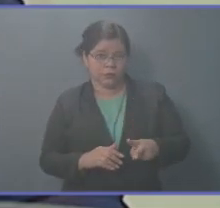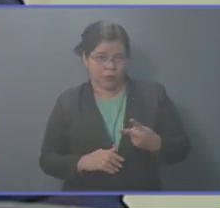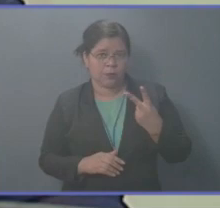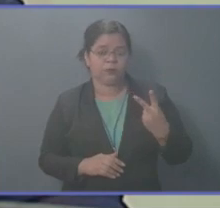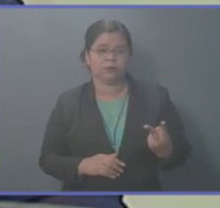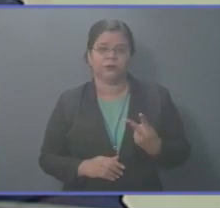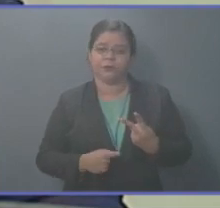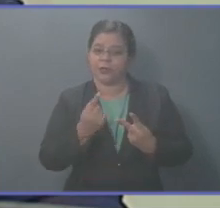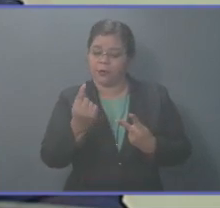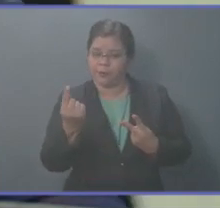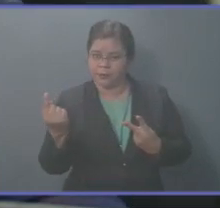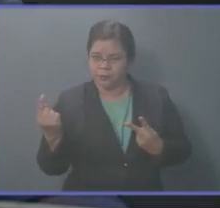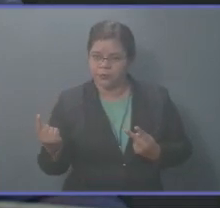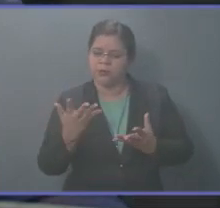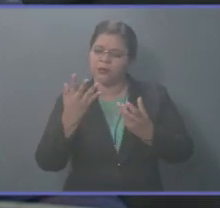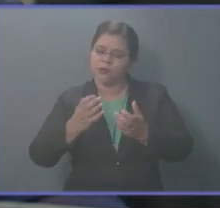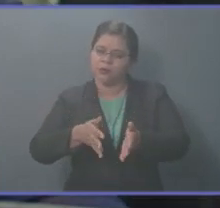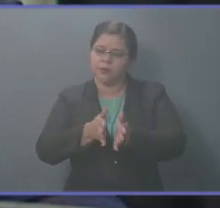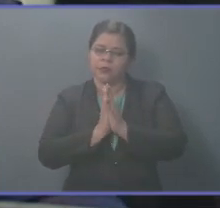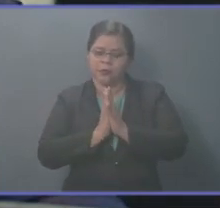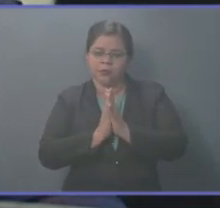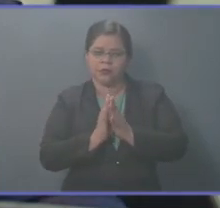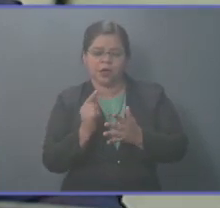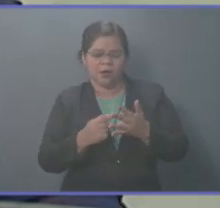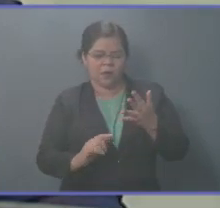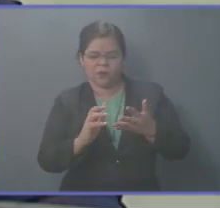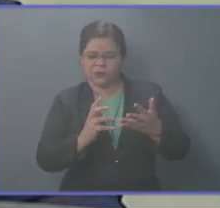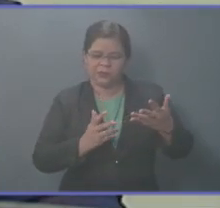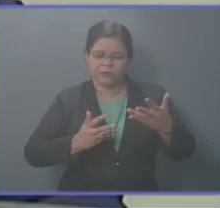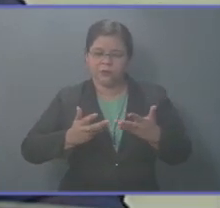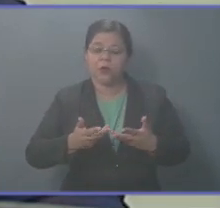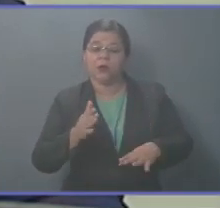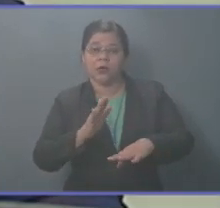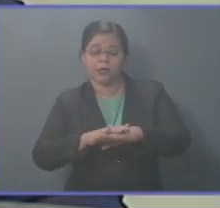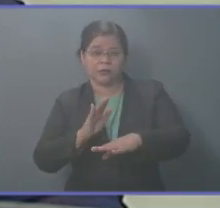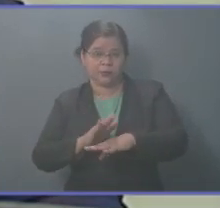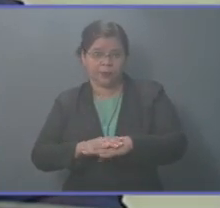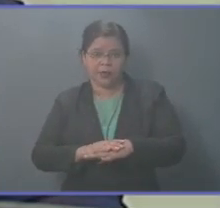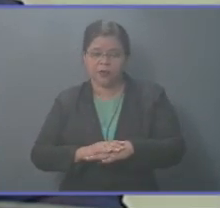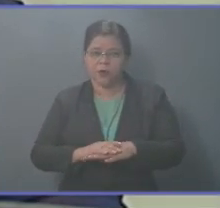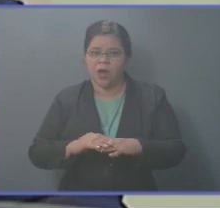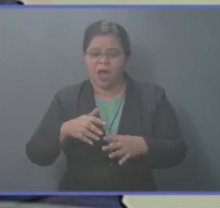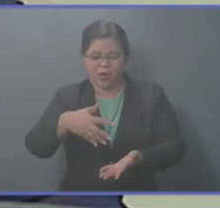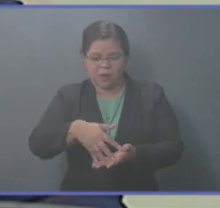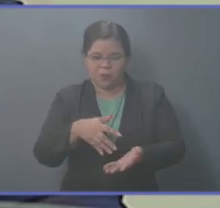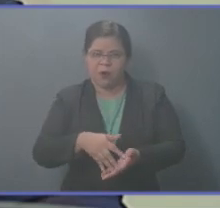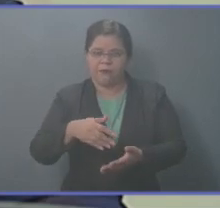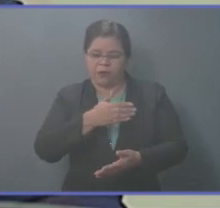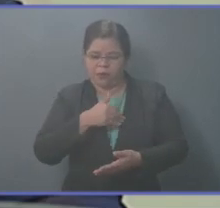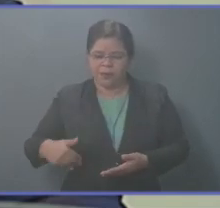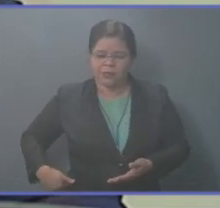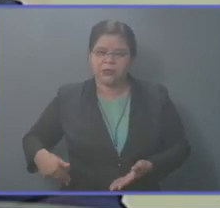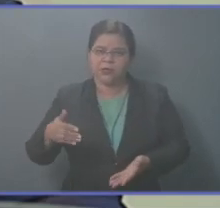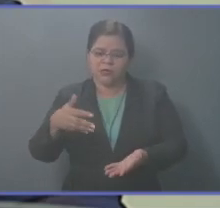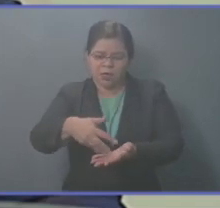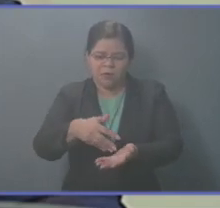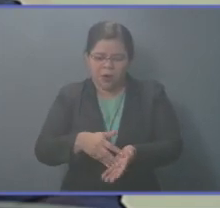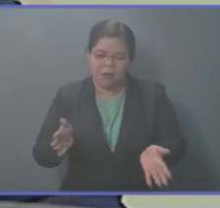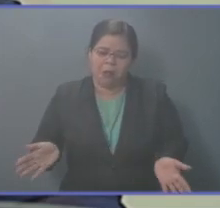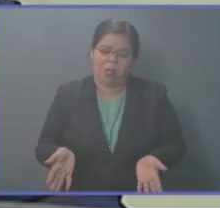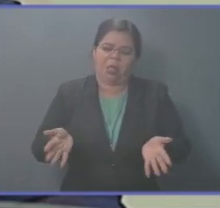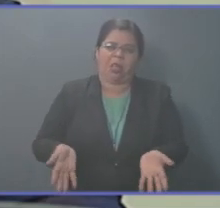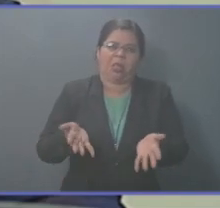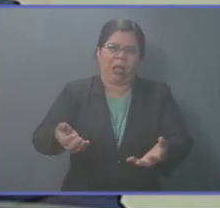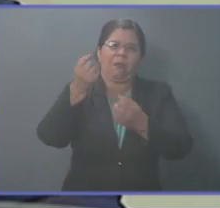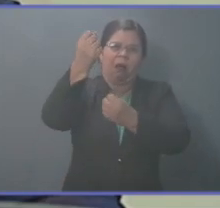sectores también solicitan que se declare la inconstitucionalidad del llamado a la insurrección que el presidente de la República hizo a través